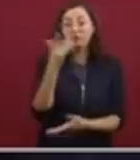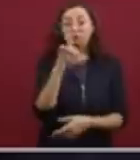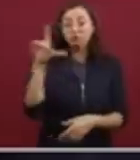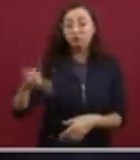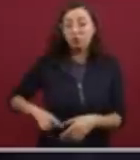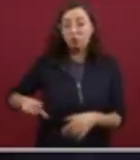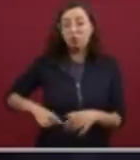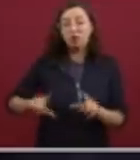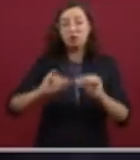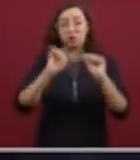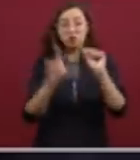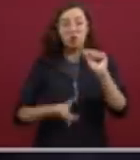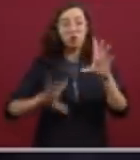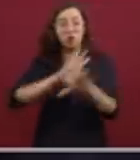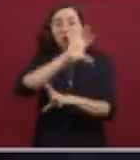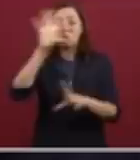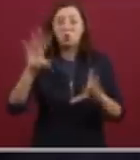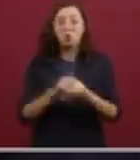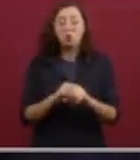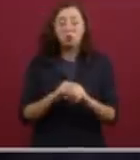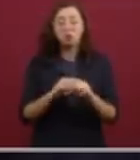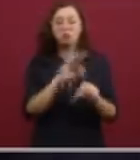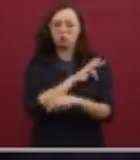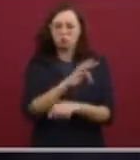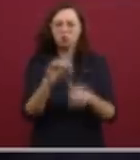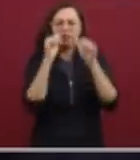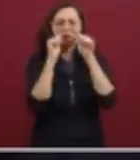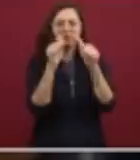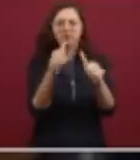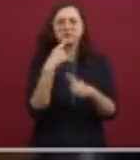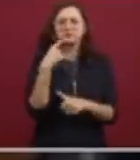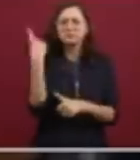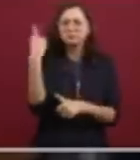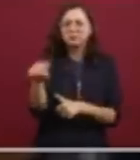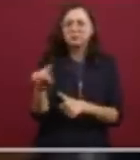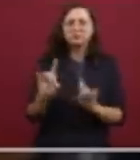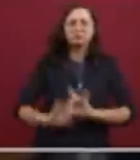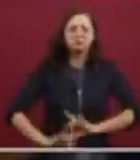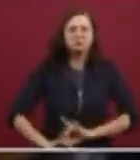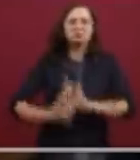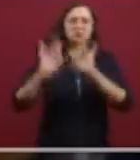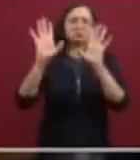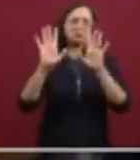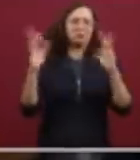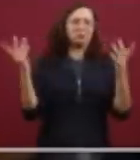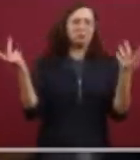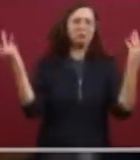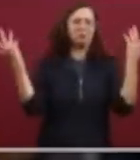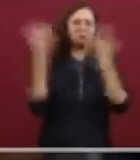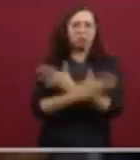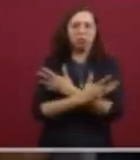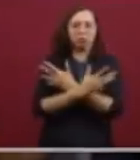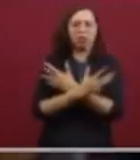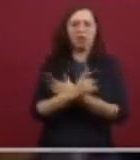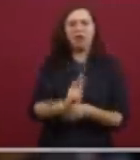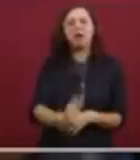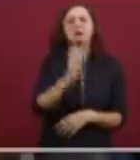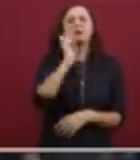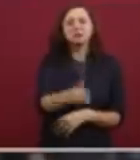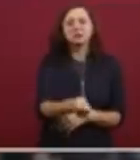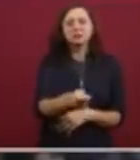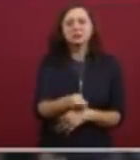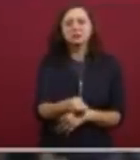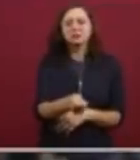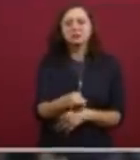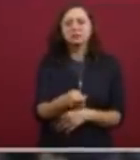aparato, podía darle frente a esta situación. Sucedió un revés, señor presidente, que fue el ataque